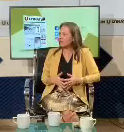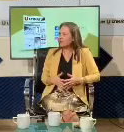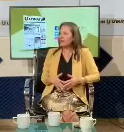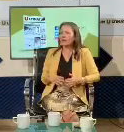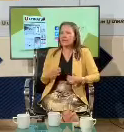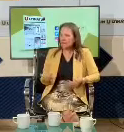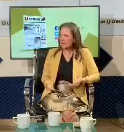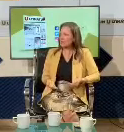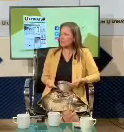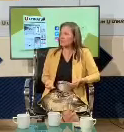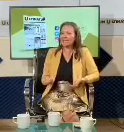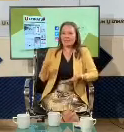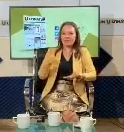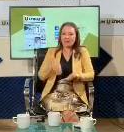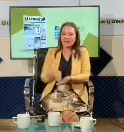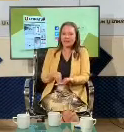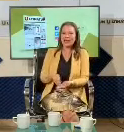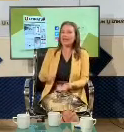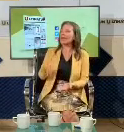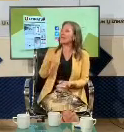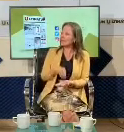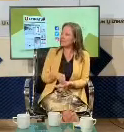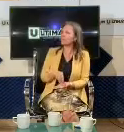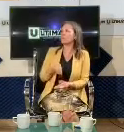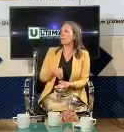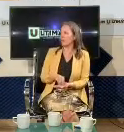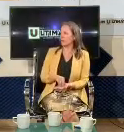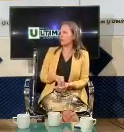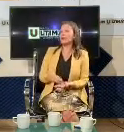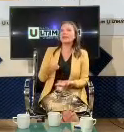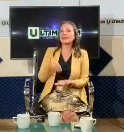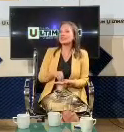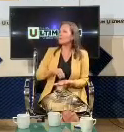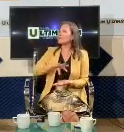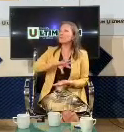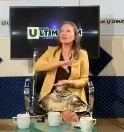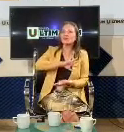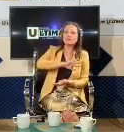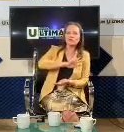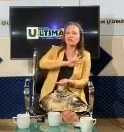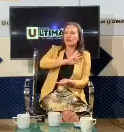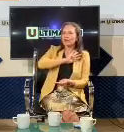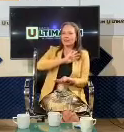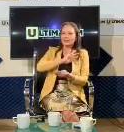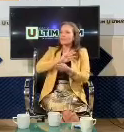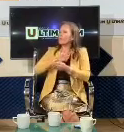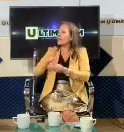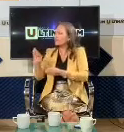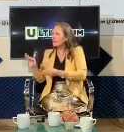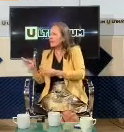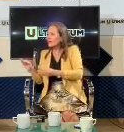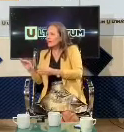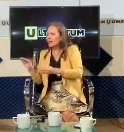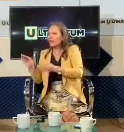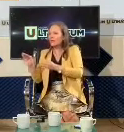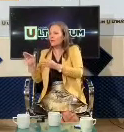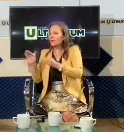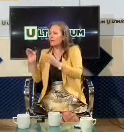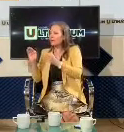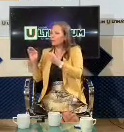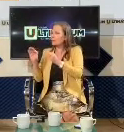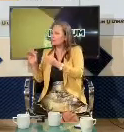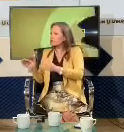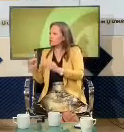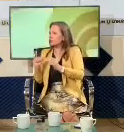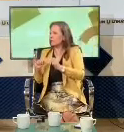documentarme en guías, en la pérdida, en este momento. Okay. En este momento es diferente